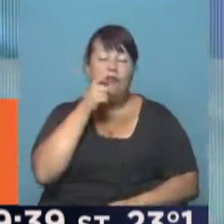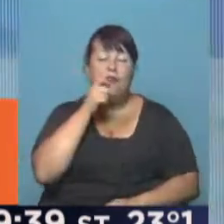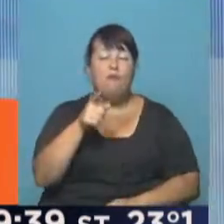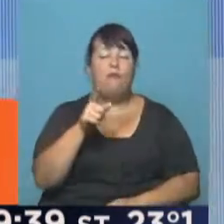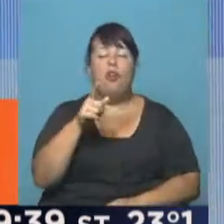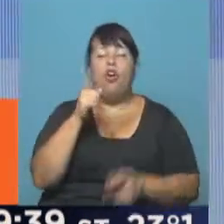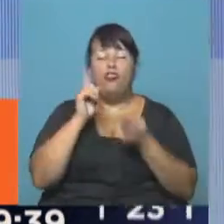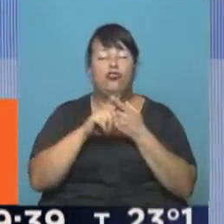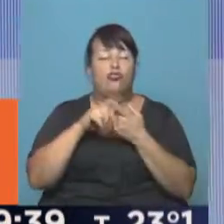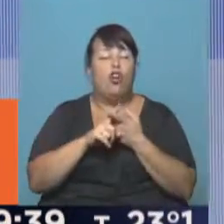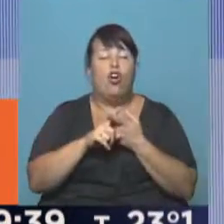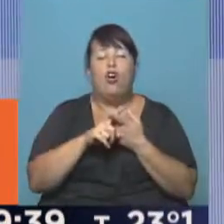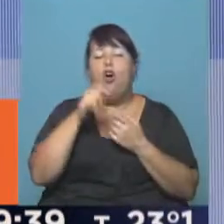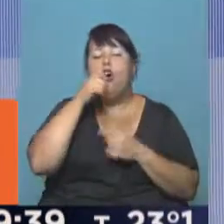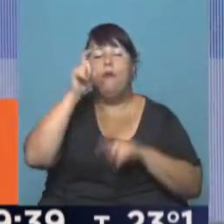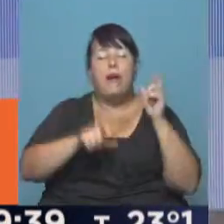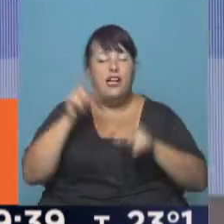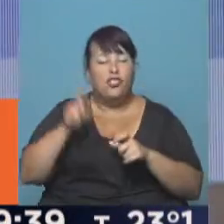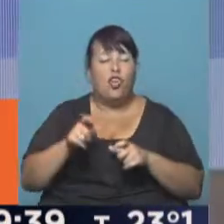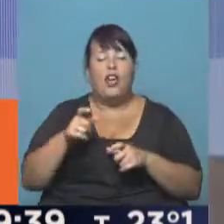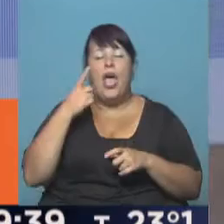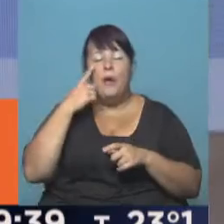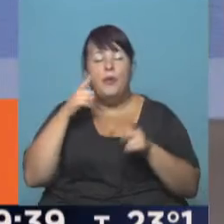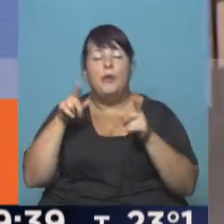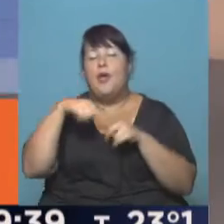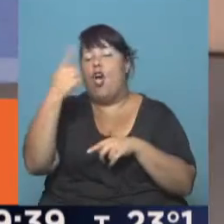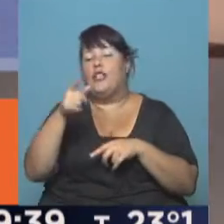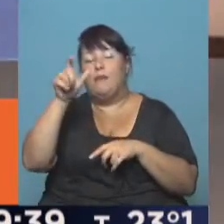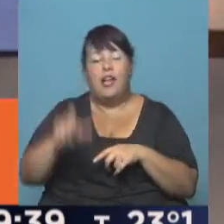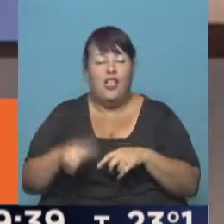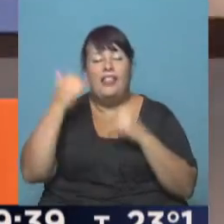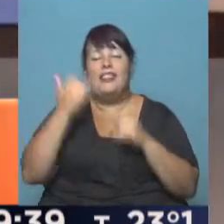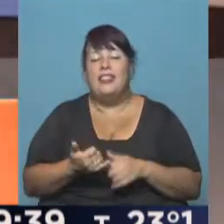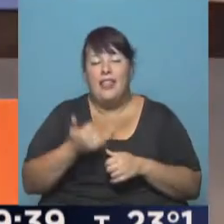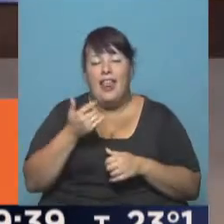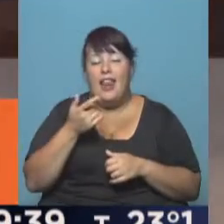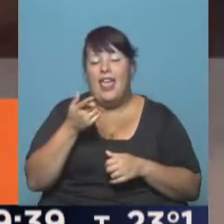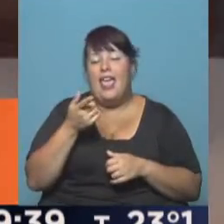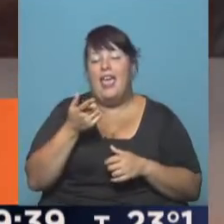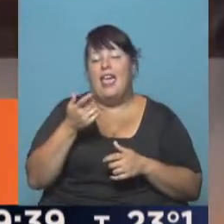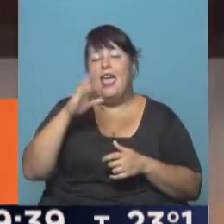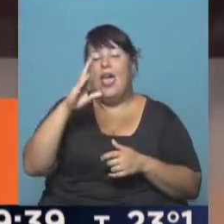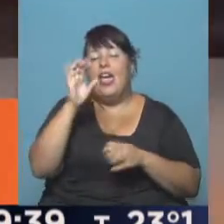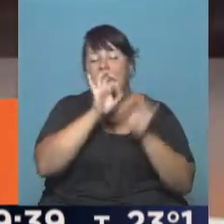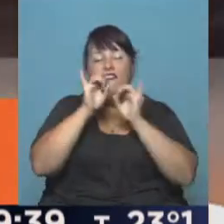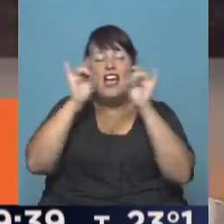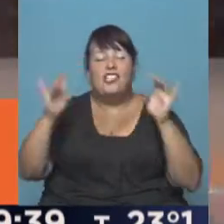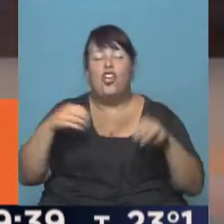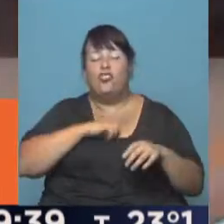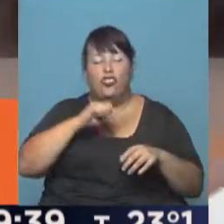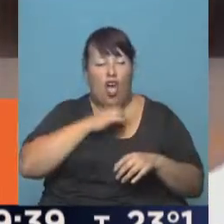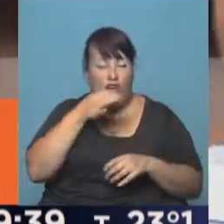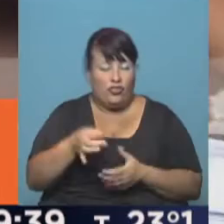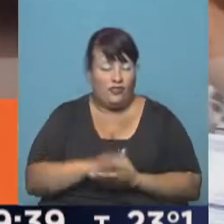en contacto o aquellos pacientes que son convivientes de pacientes que tienen bacilos en su